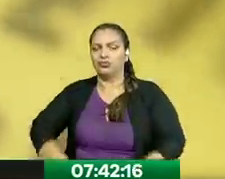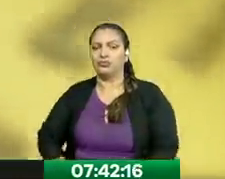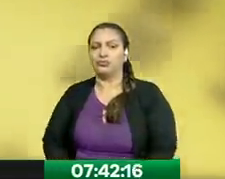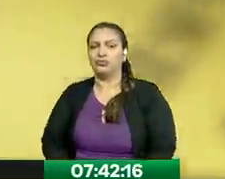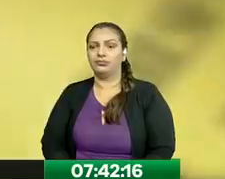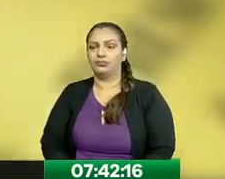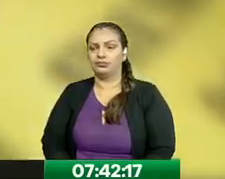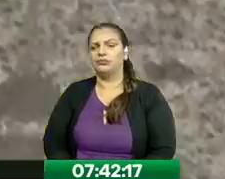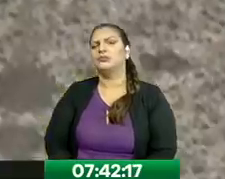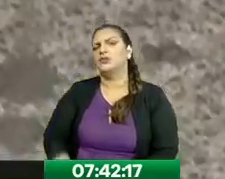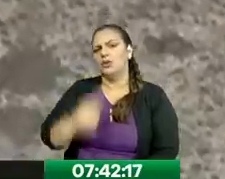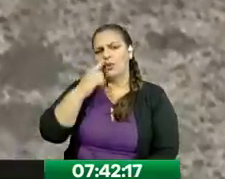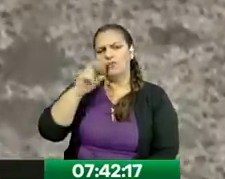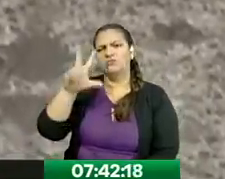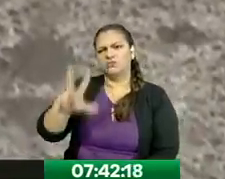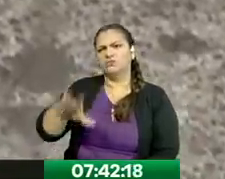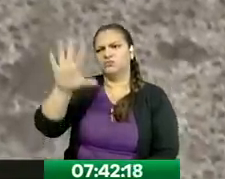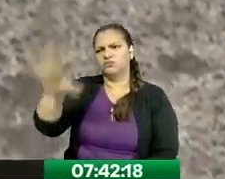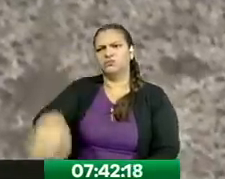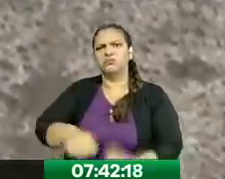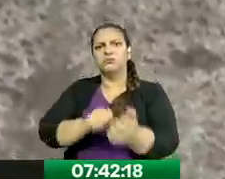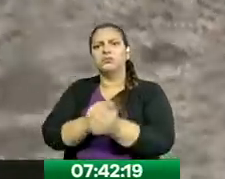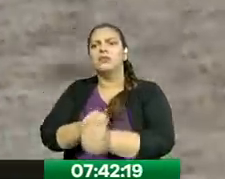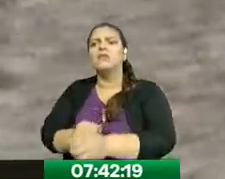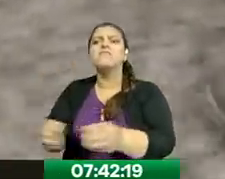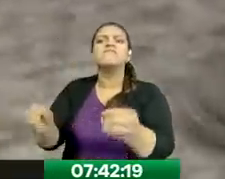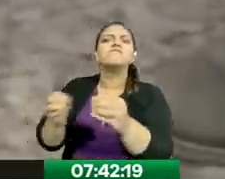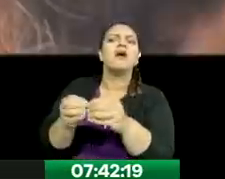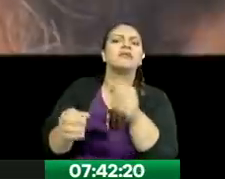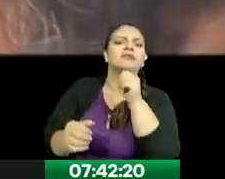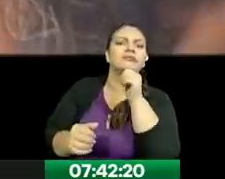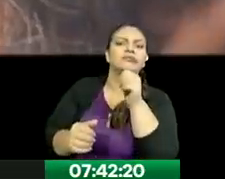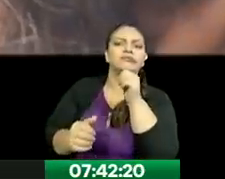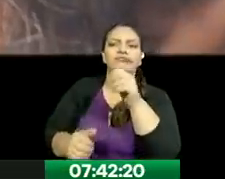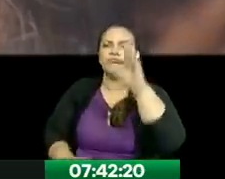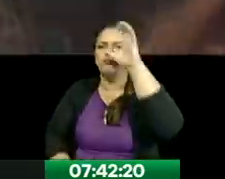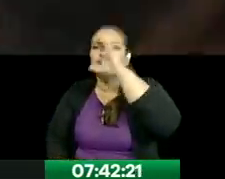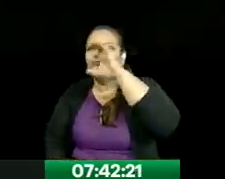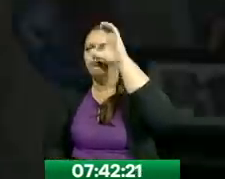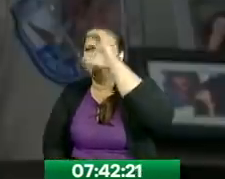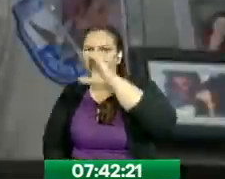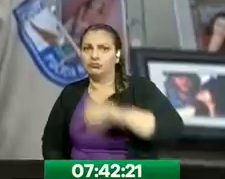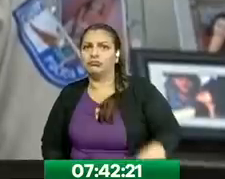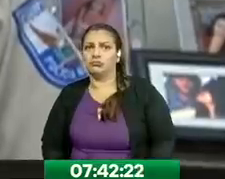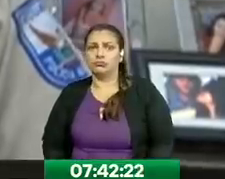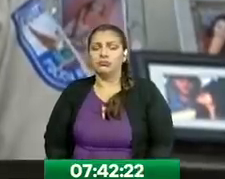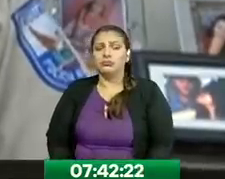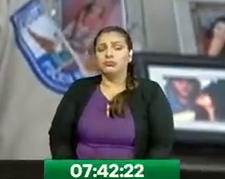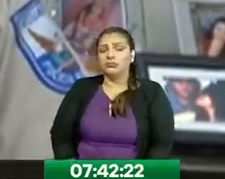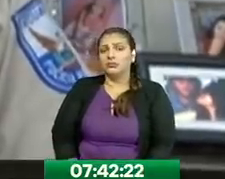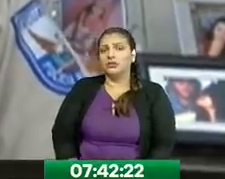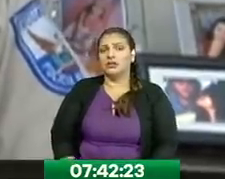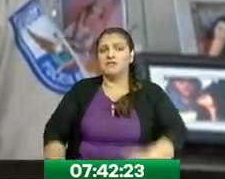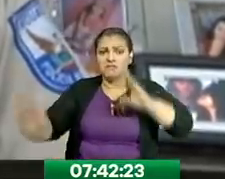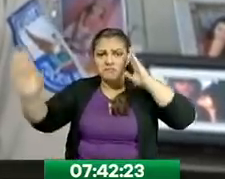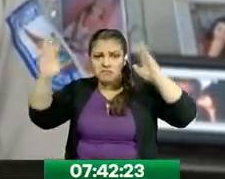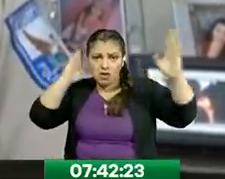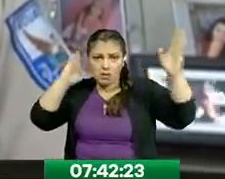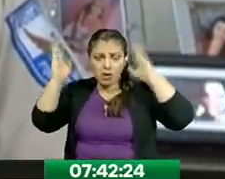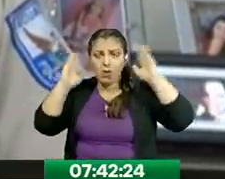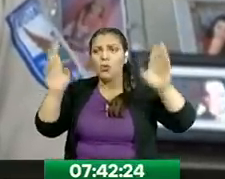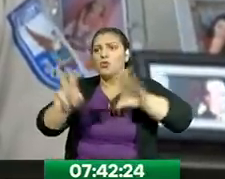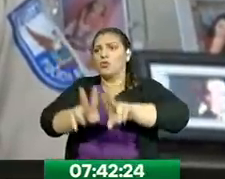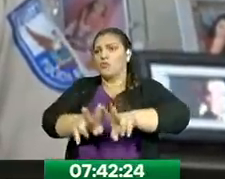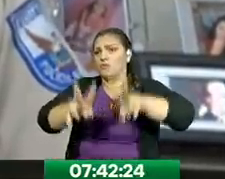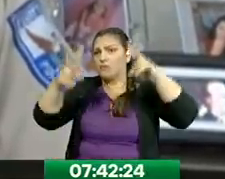reportes de la policía no sólo afectaban a babahoyo sino también al sector de ventanas a la ciudad los ciudadanos que se encontraban en sus